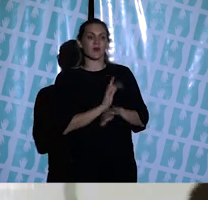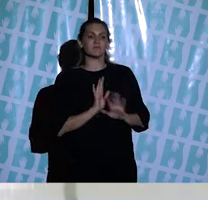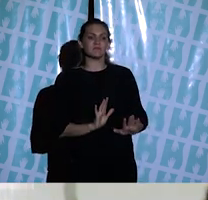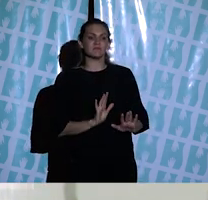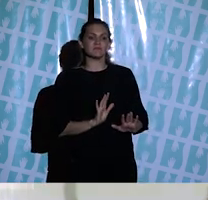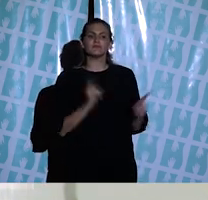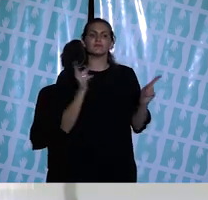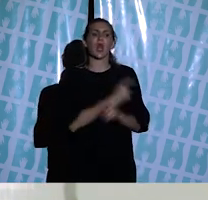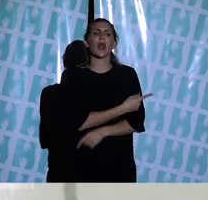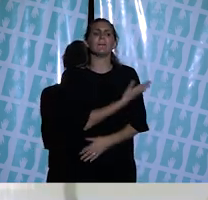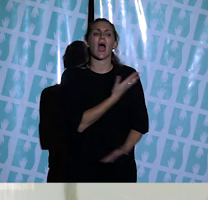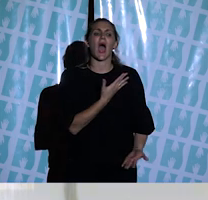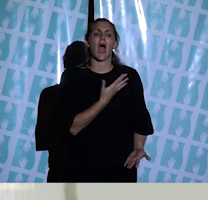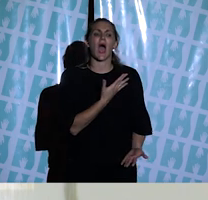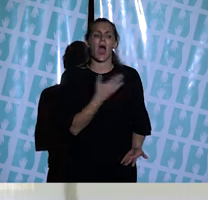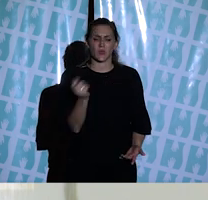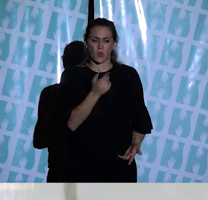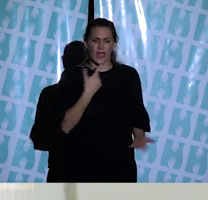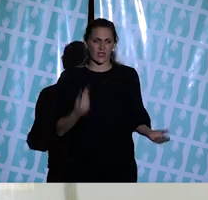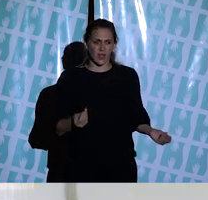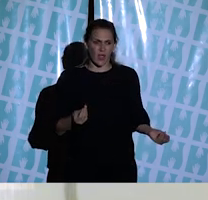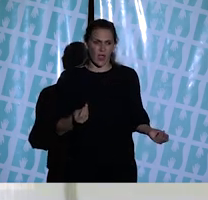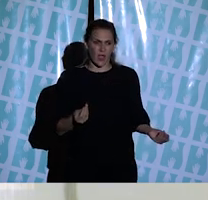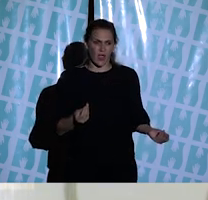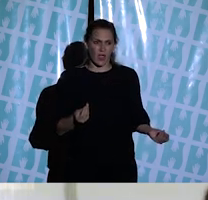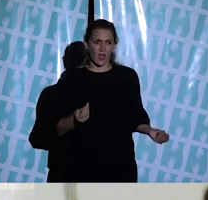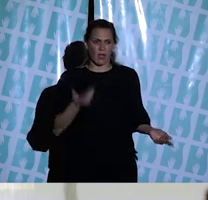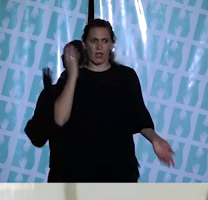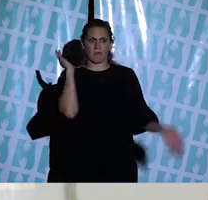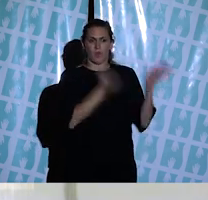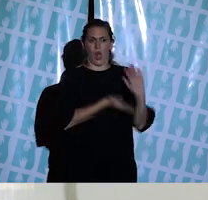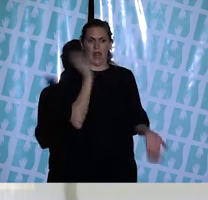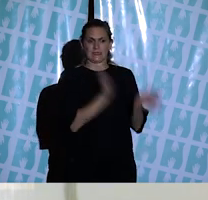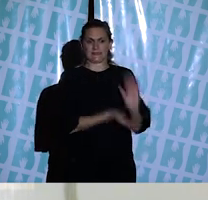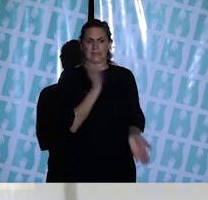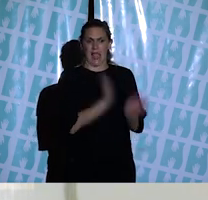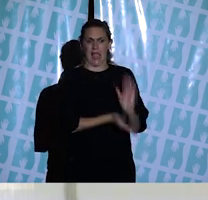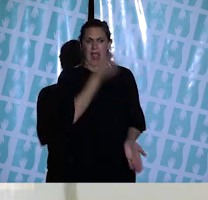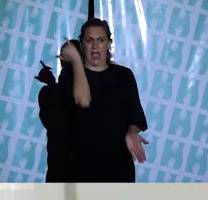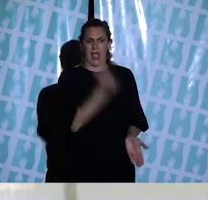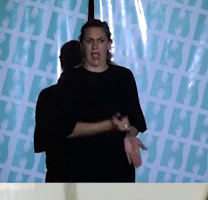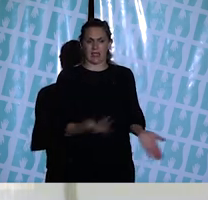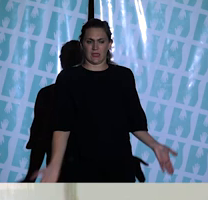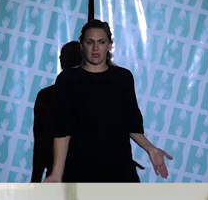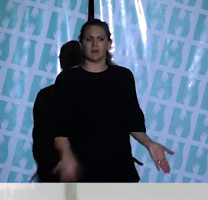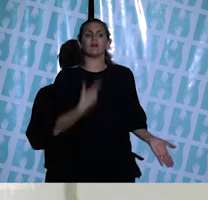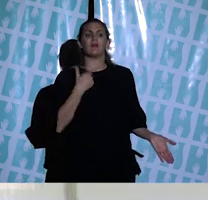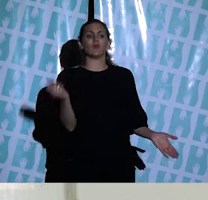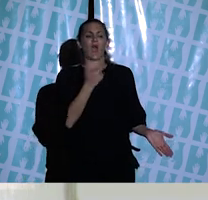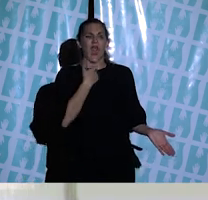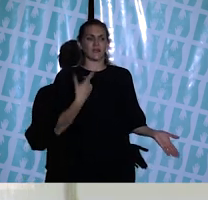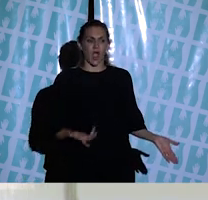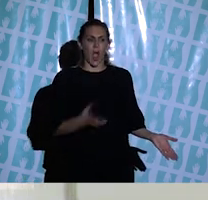Pero tiene un problema este perro. El dueño es un maltratador. Violento, que no